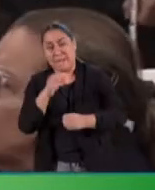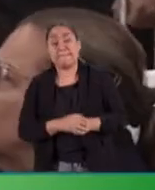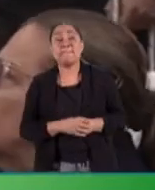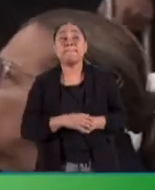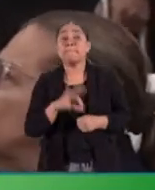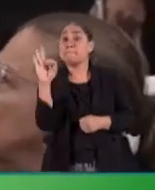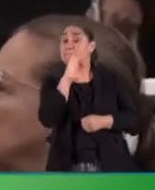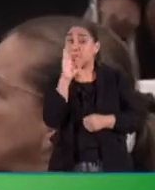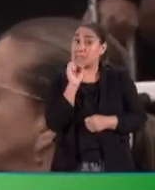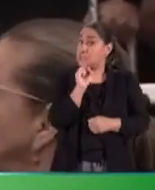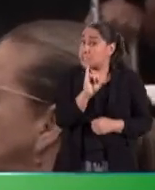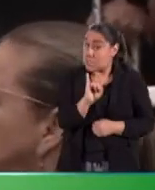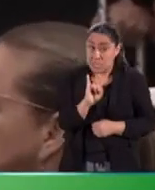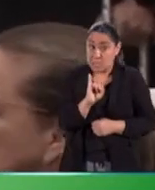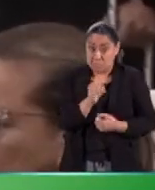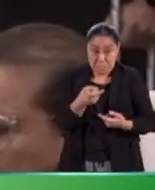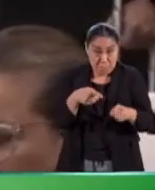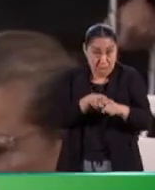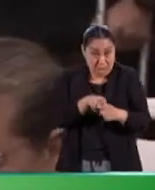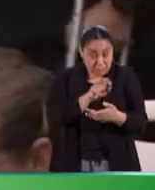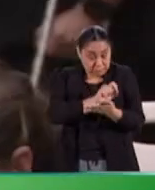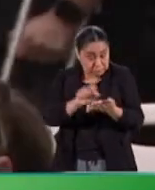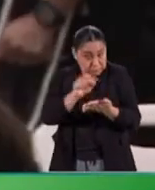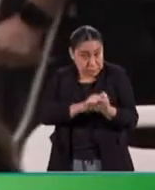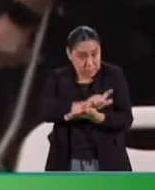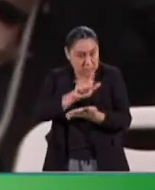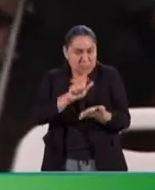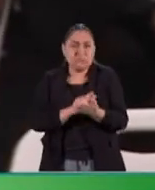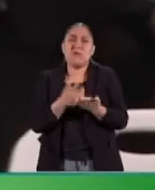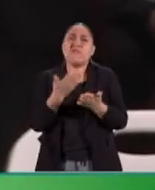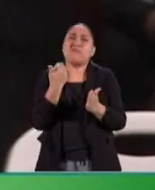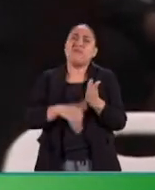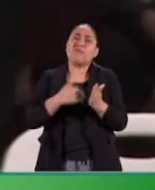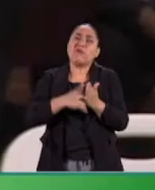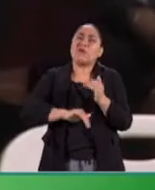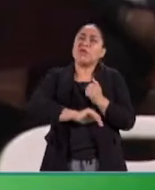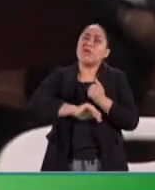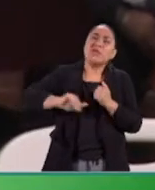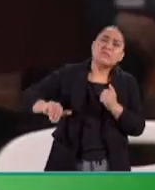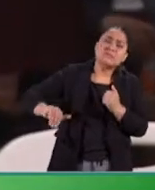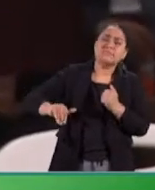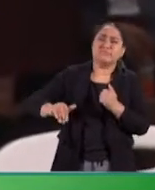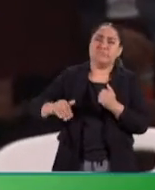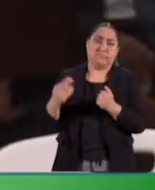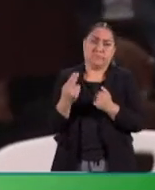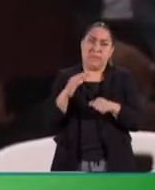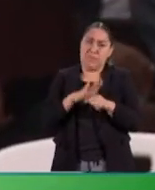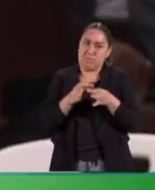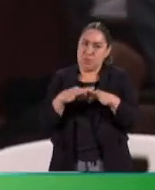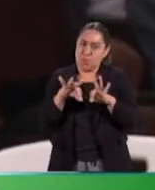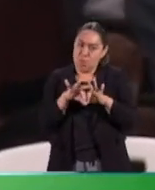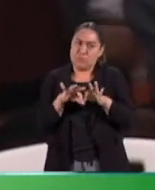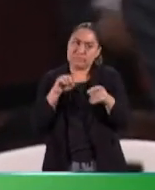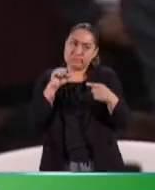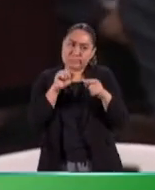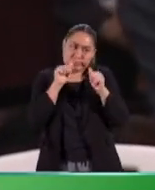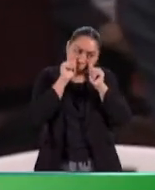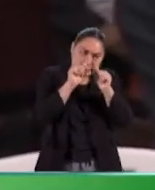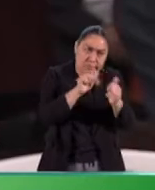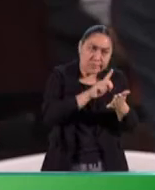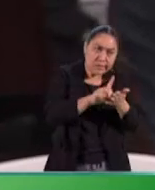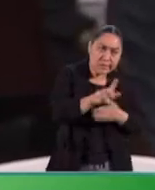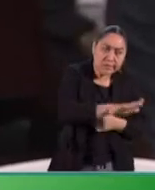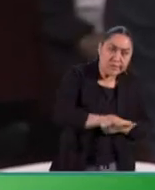mantenerse el dictamen como se ha presentado se deja de lado toda la construcción de un sistema de garantías de los derechos de las